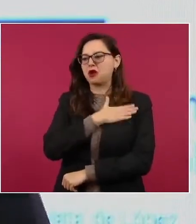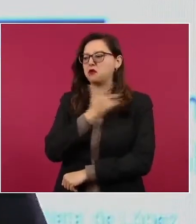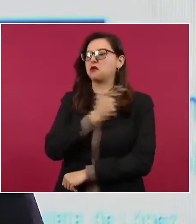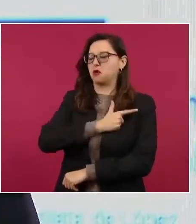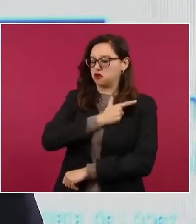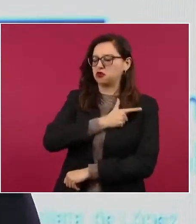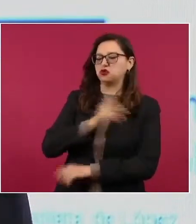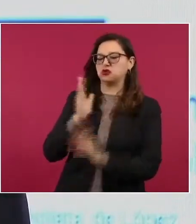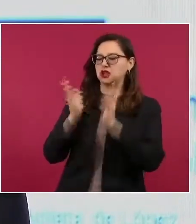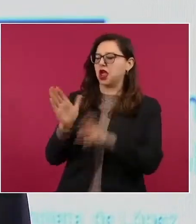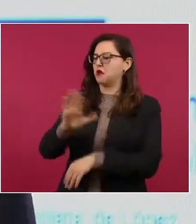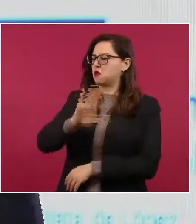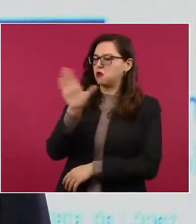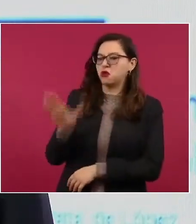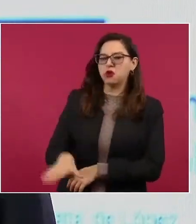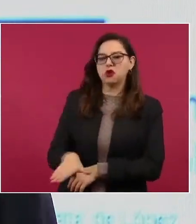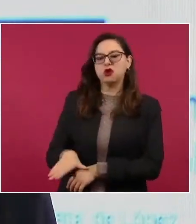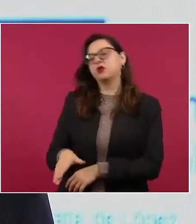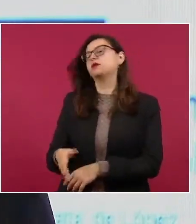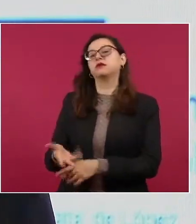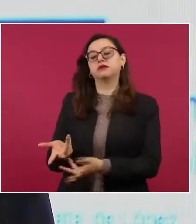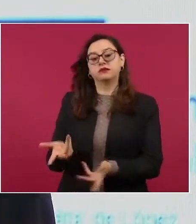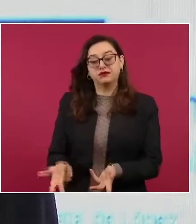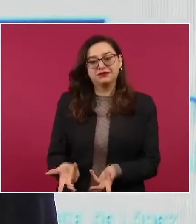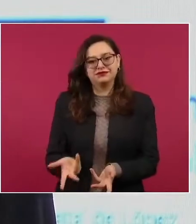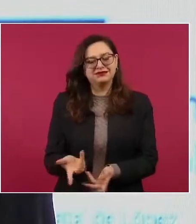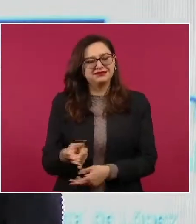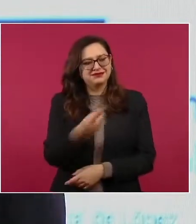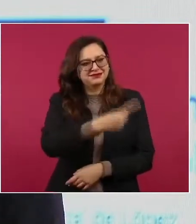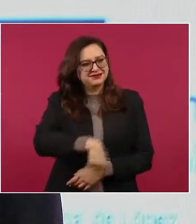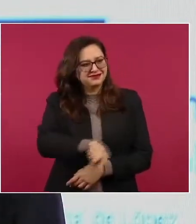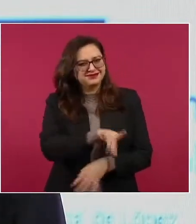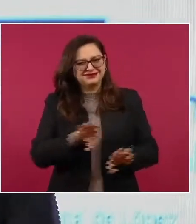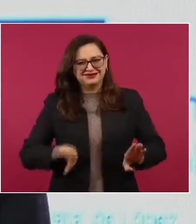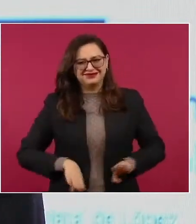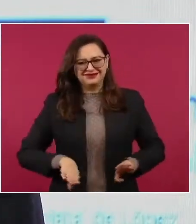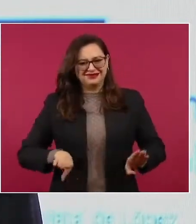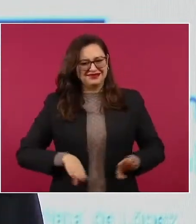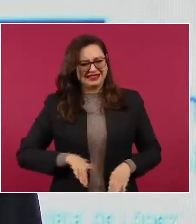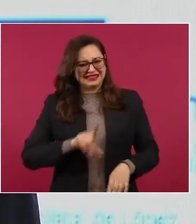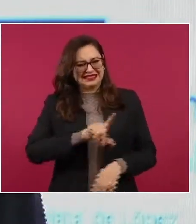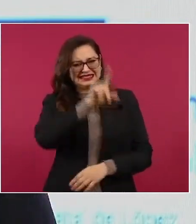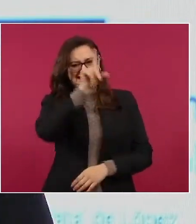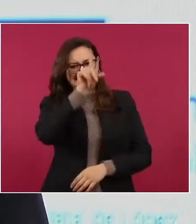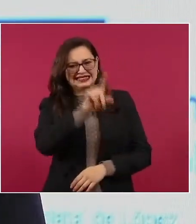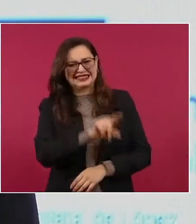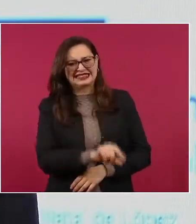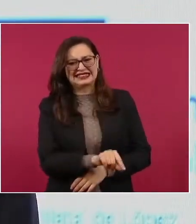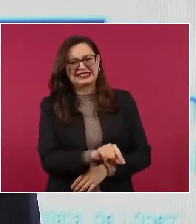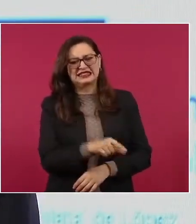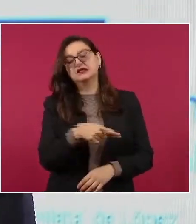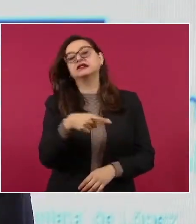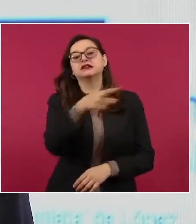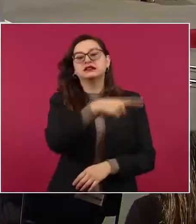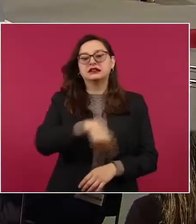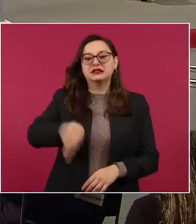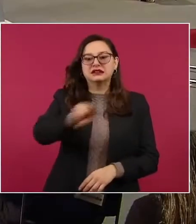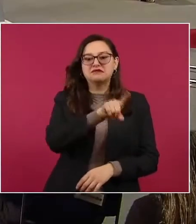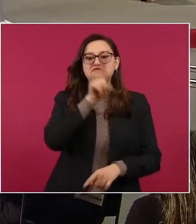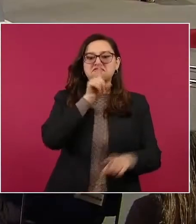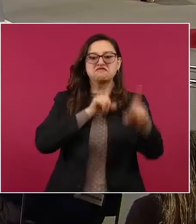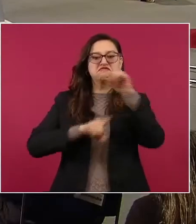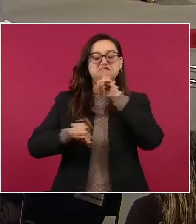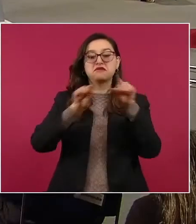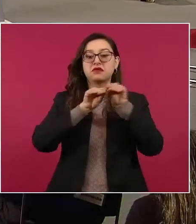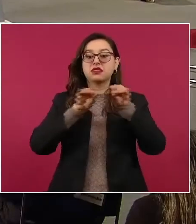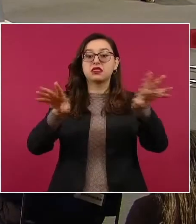muerte y burlarse de eso, lo cual es bastante bajo, procedieron a falsificar un documento en el